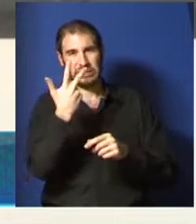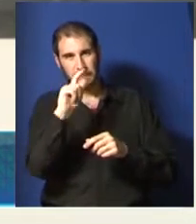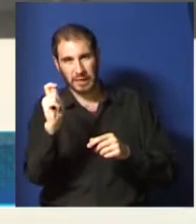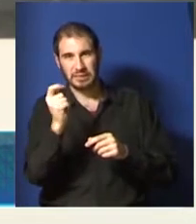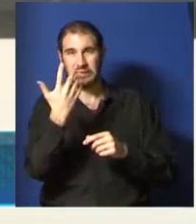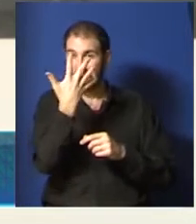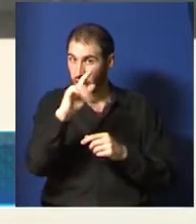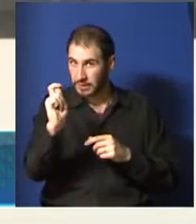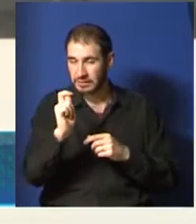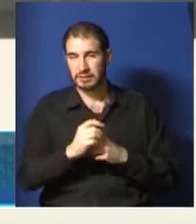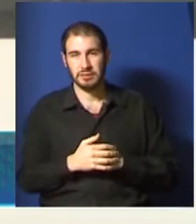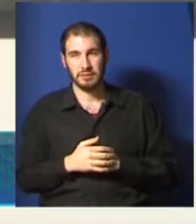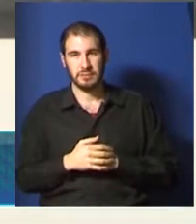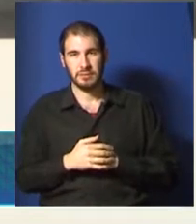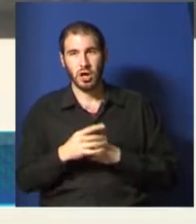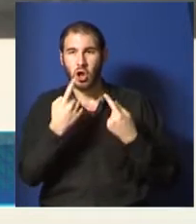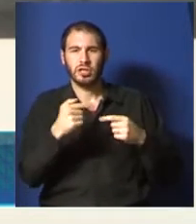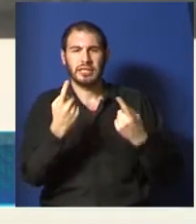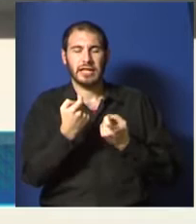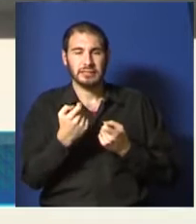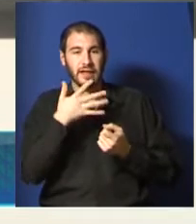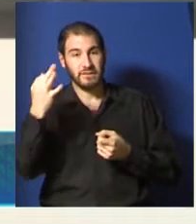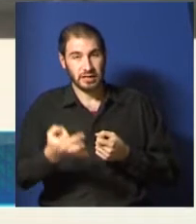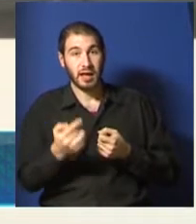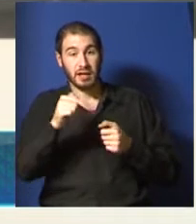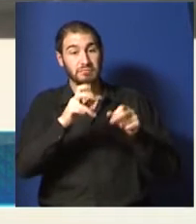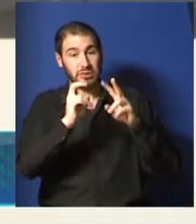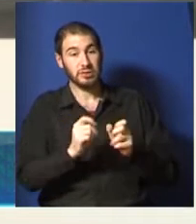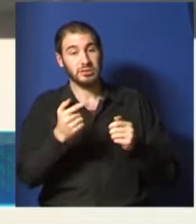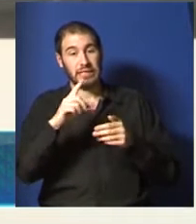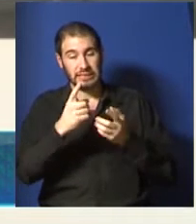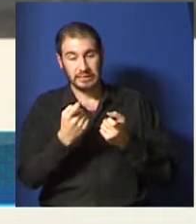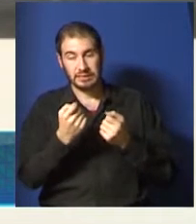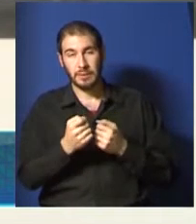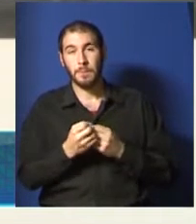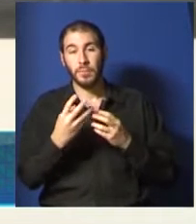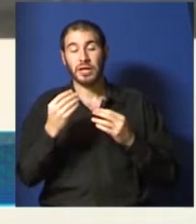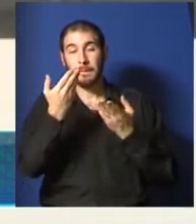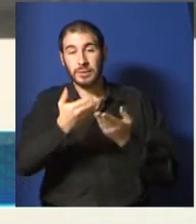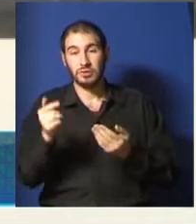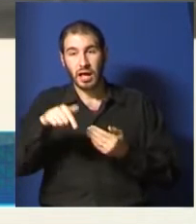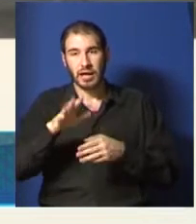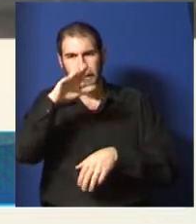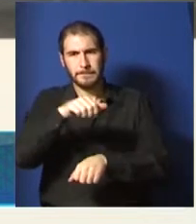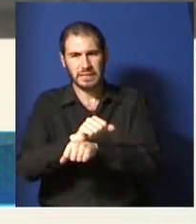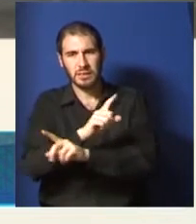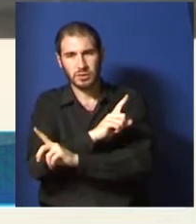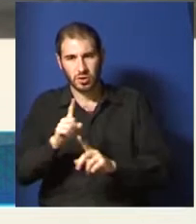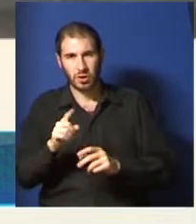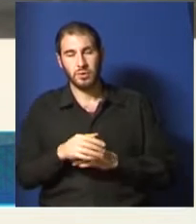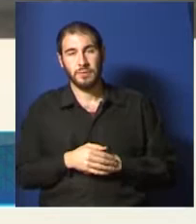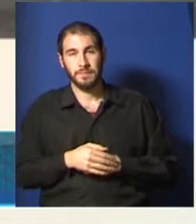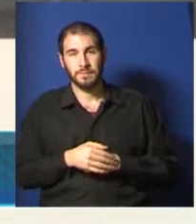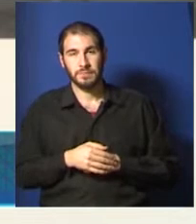son 5 meses, lo que necesite efectivamente para la investigación. Porque la idea es que la gente no esté presa, ¿no es